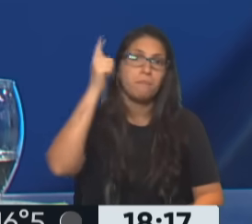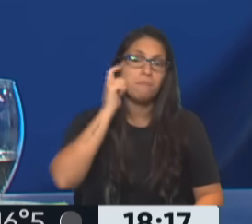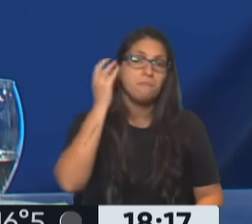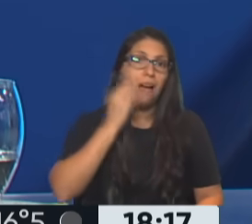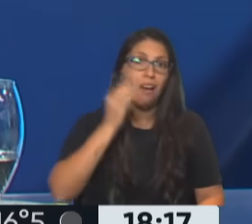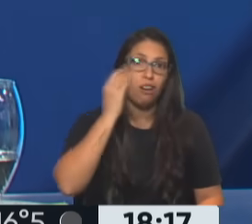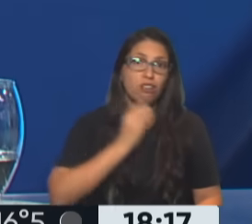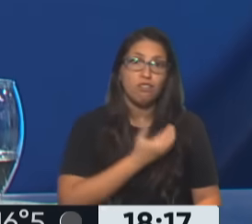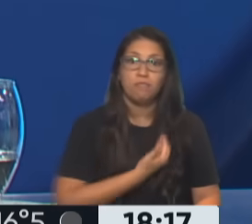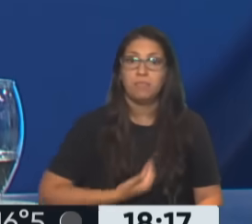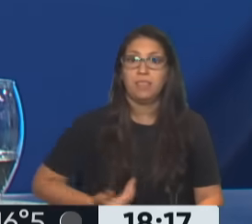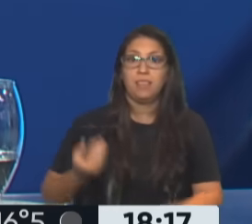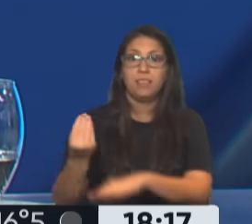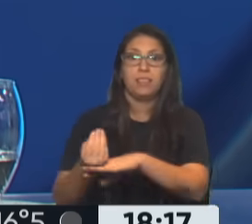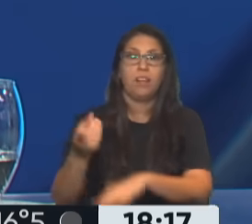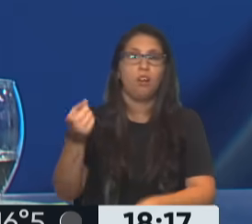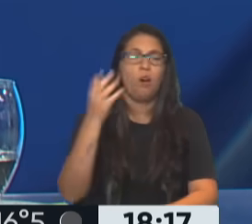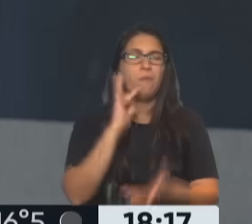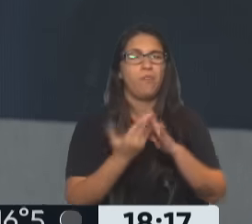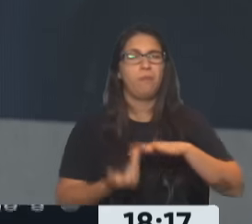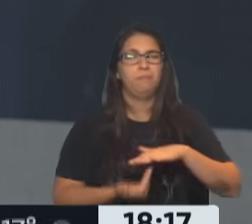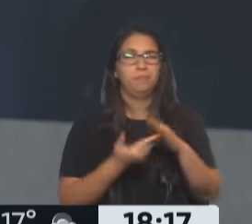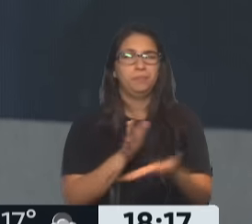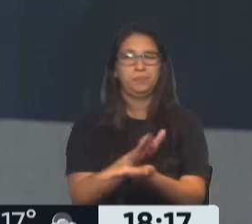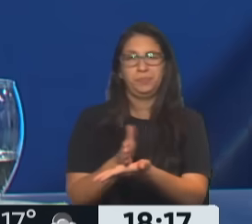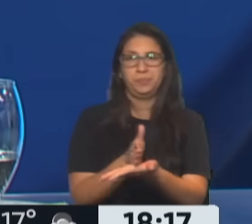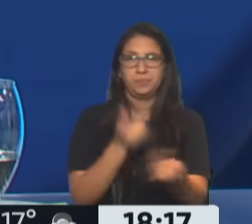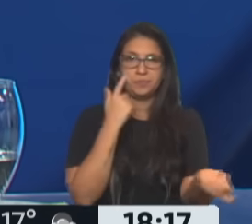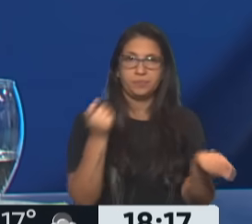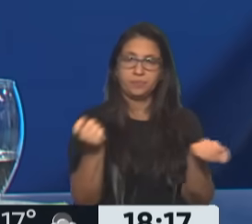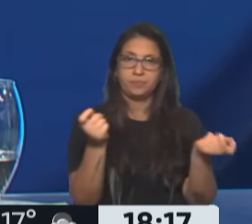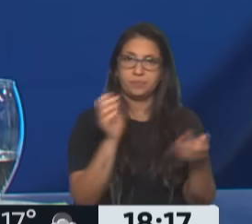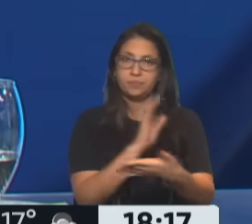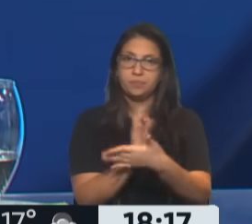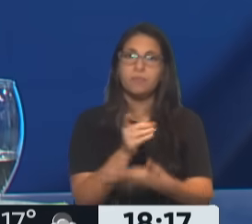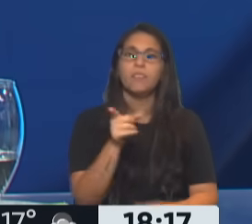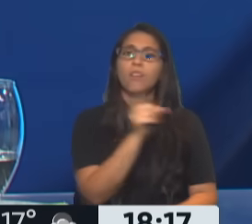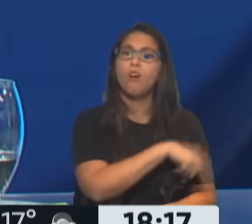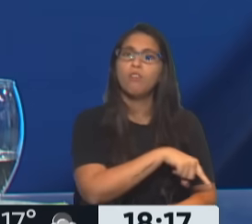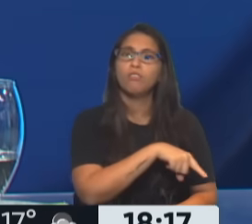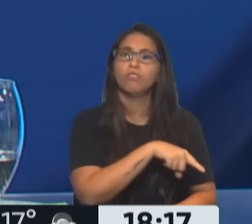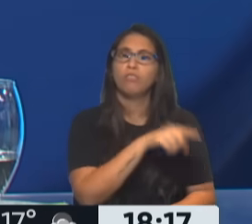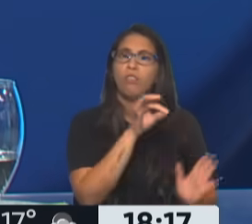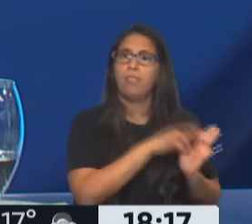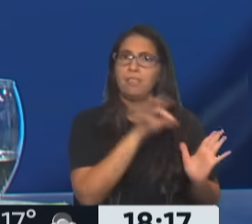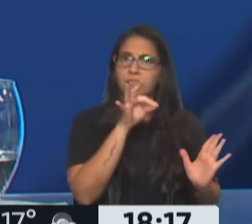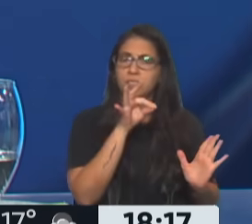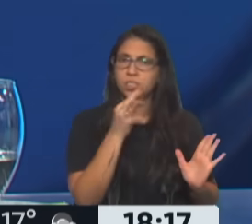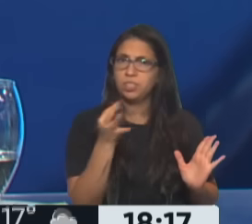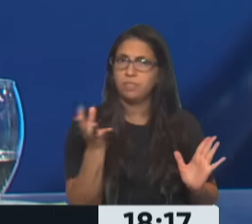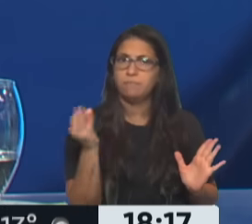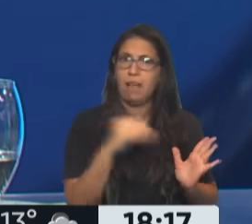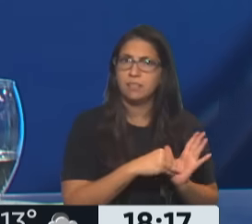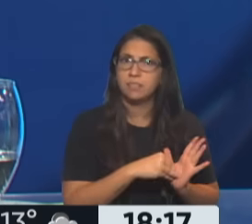planteaban en el informe, me gustó como el halcón en cuanto a la guerra de Ucrania. Y el otro condimento, Pablo, que puede sumarse,